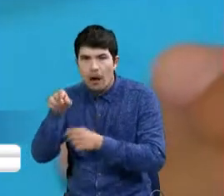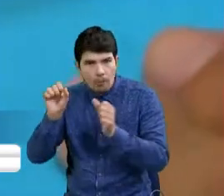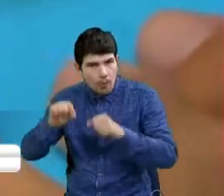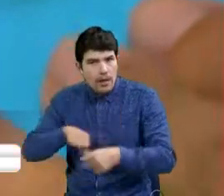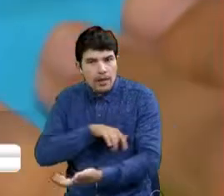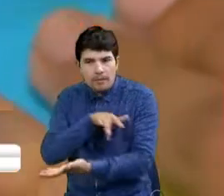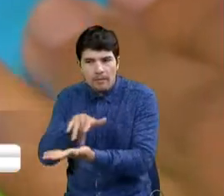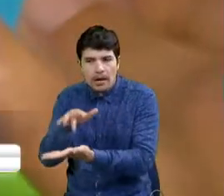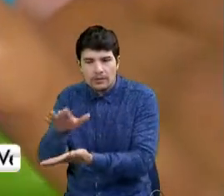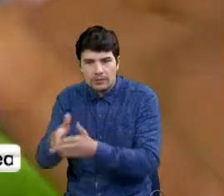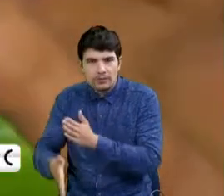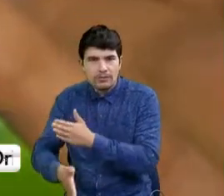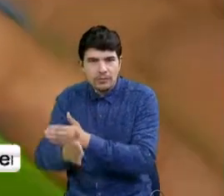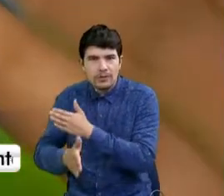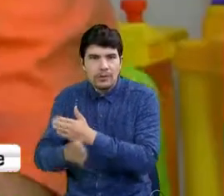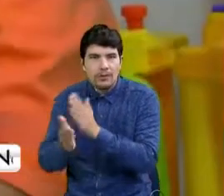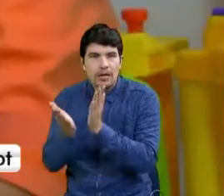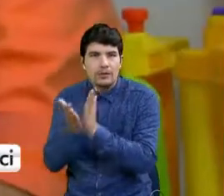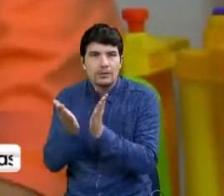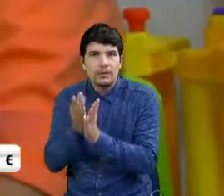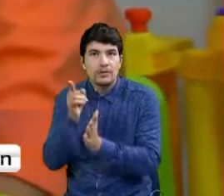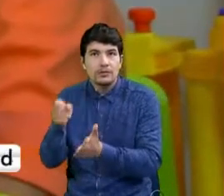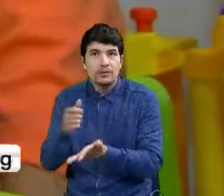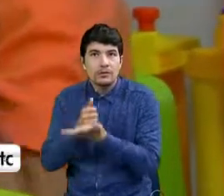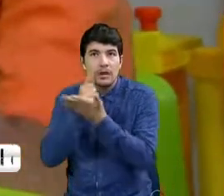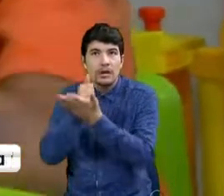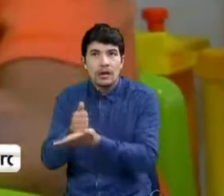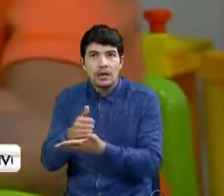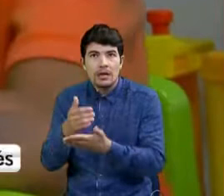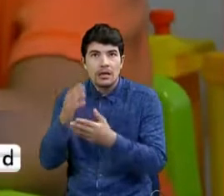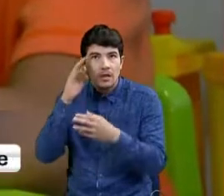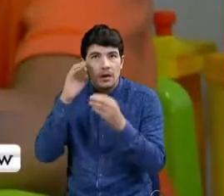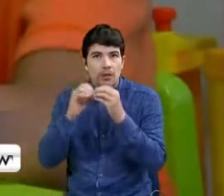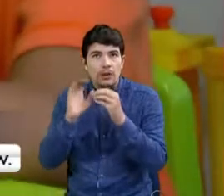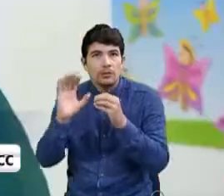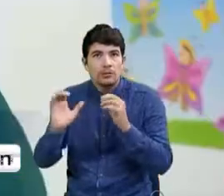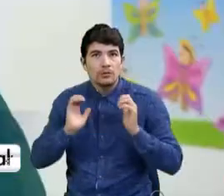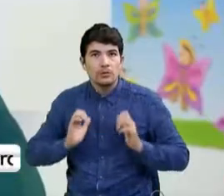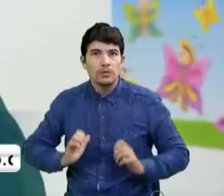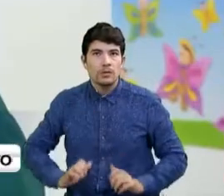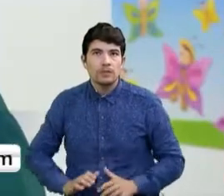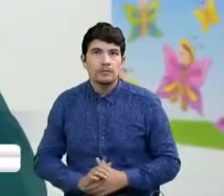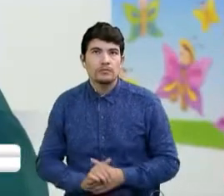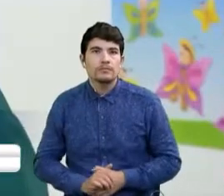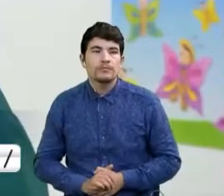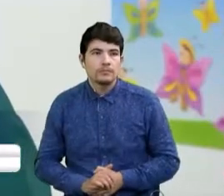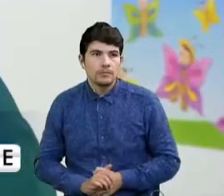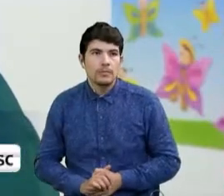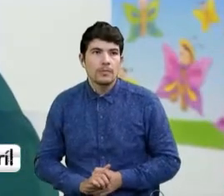El programa les ayuda a nivelarse de acuerdo a su condición física. Vínculo